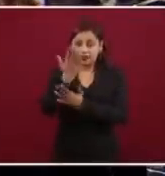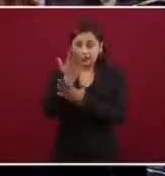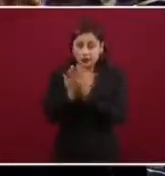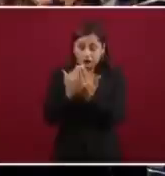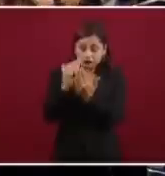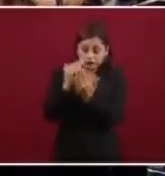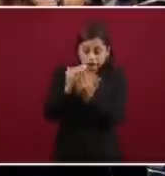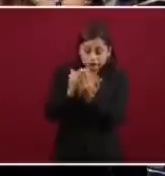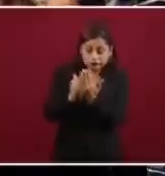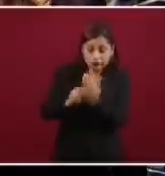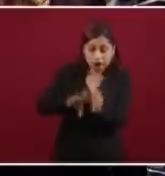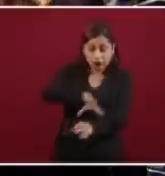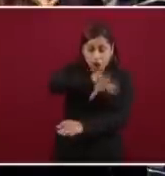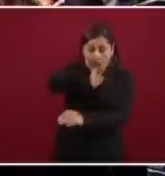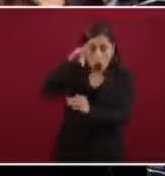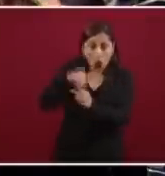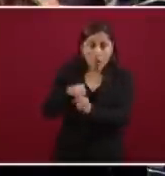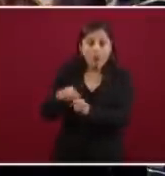incluso